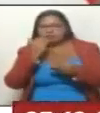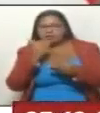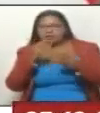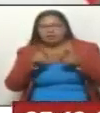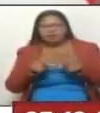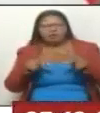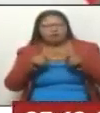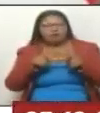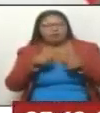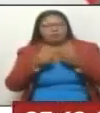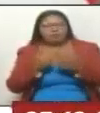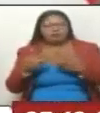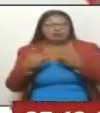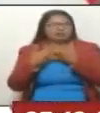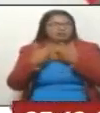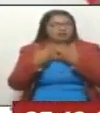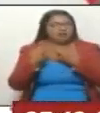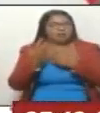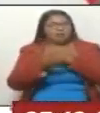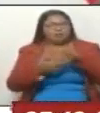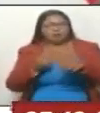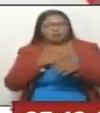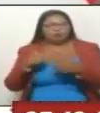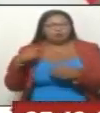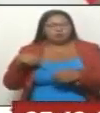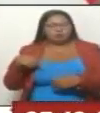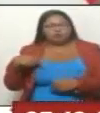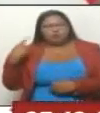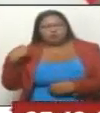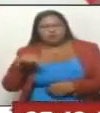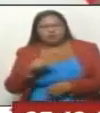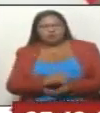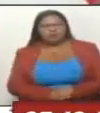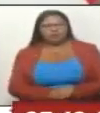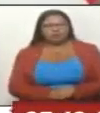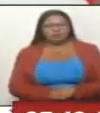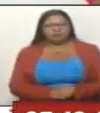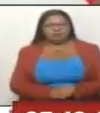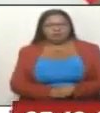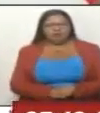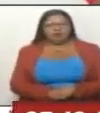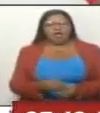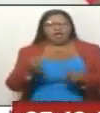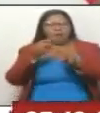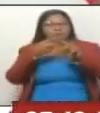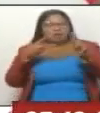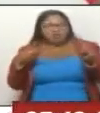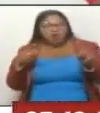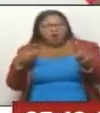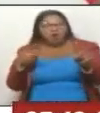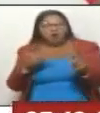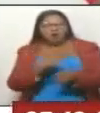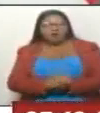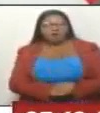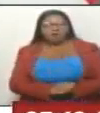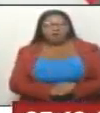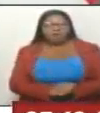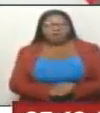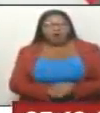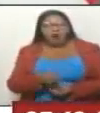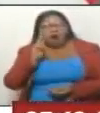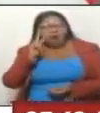otras zonas conflictivas que nosotros tenemos. Incluso allá abajo, en el Amazonas, allá en el Cerro La Neblina, ahí